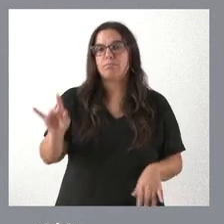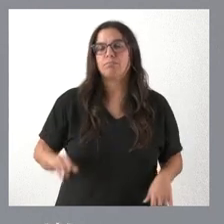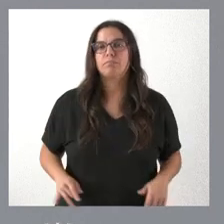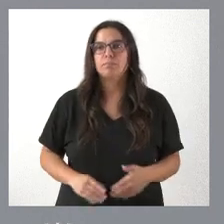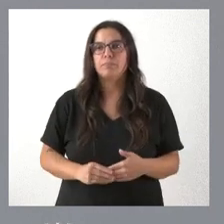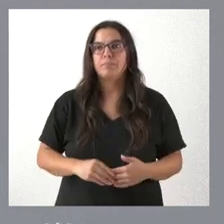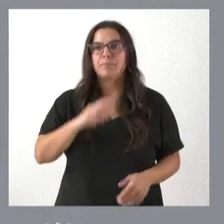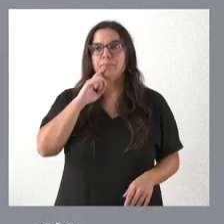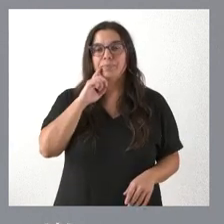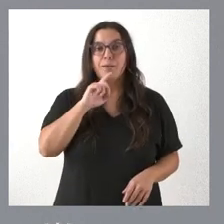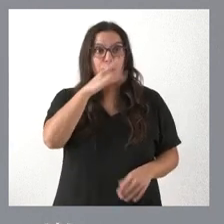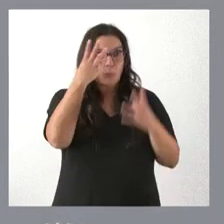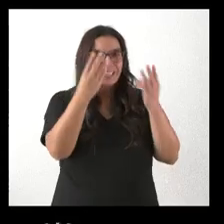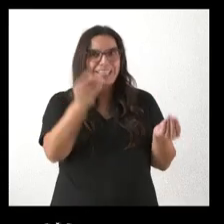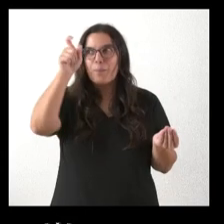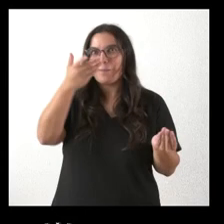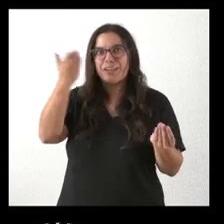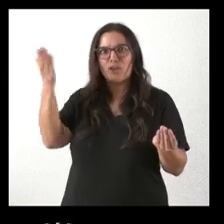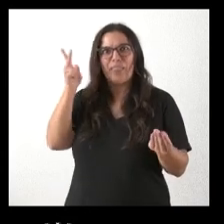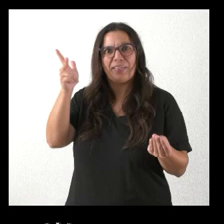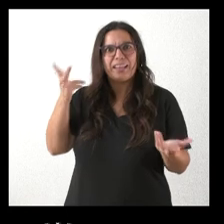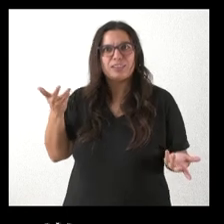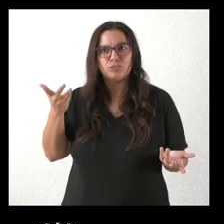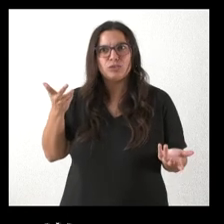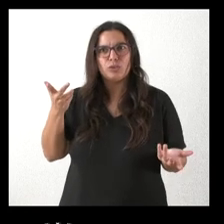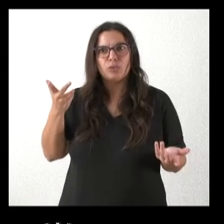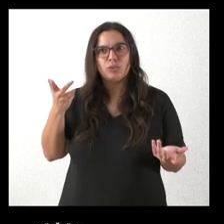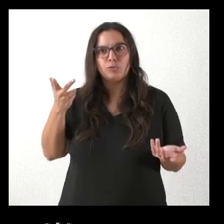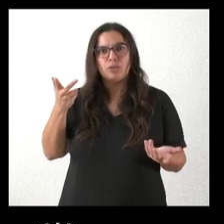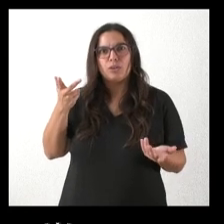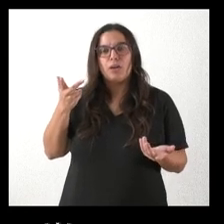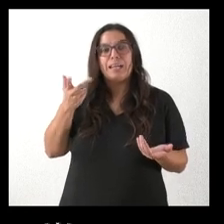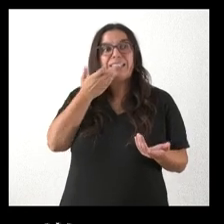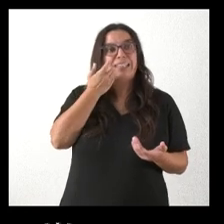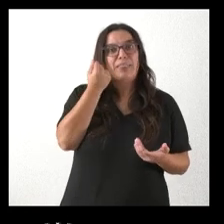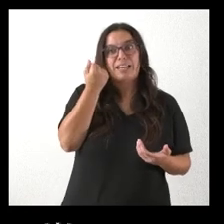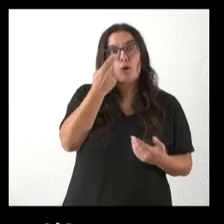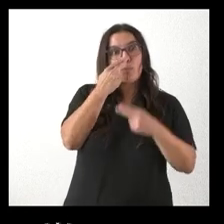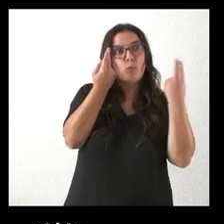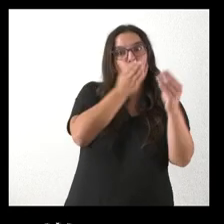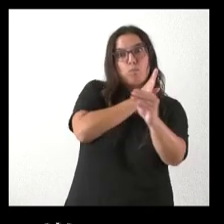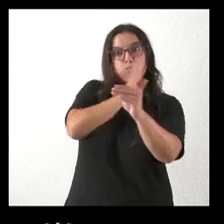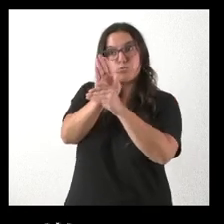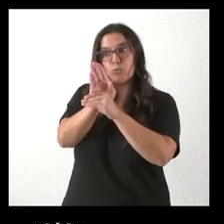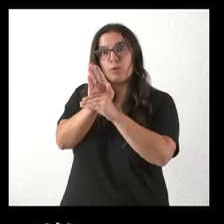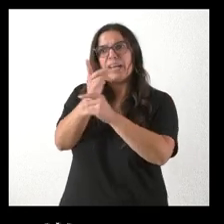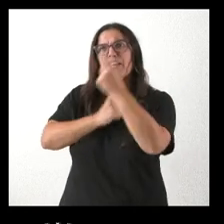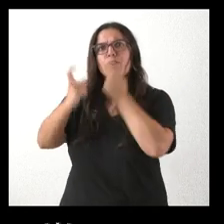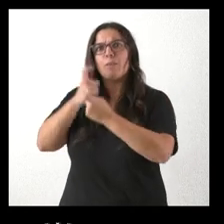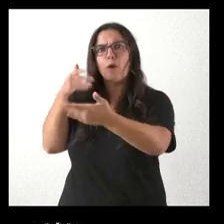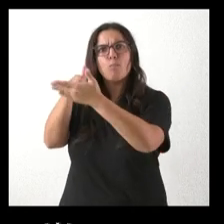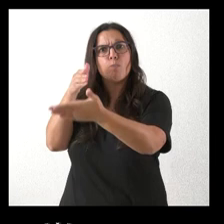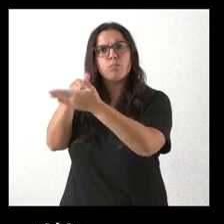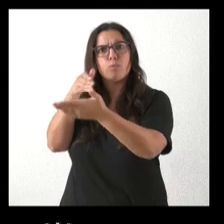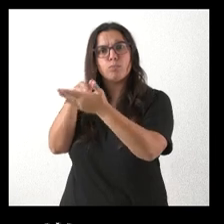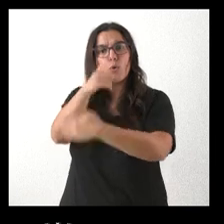usted entiende que los ciudadanos tienen el derecho al acceso a la información y que esta fundación no la tiene y que ustedes han